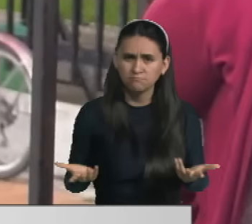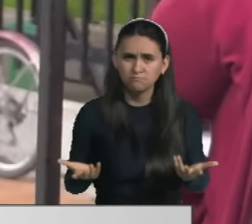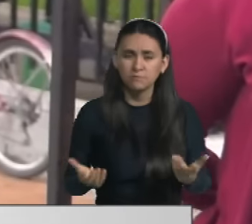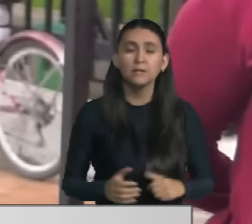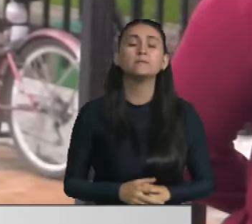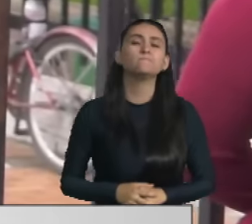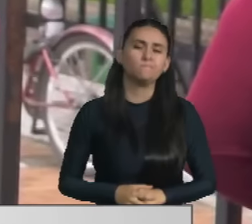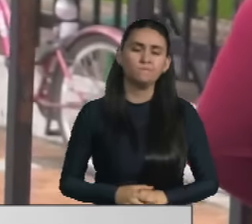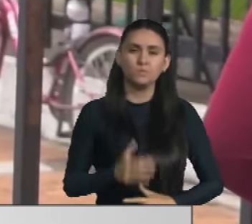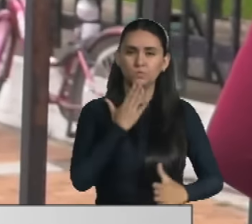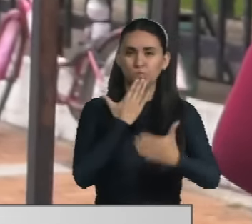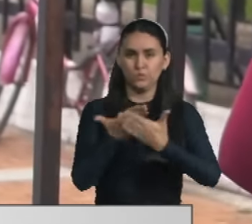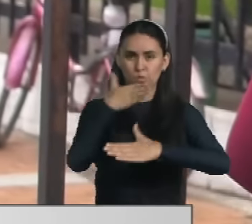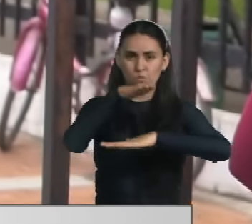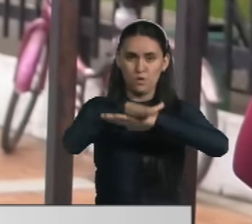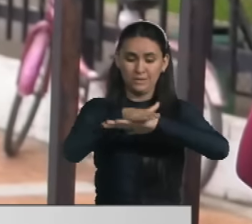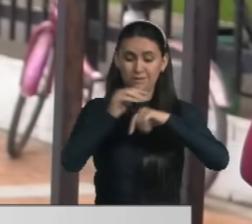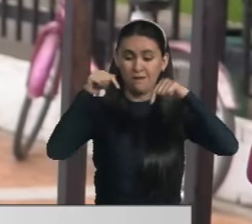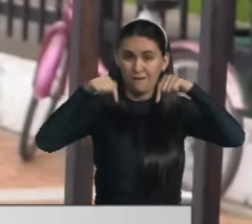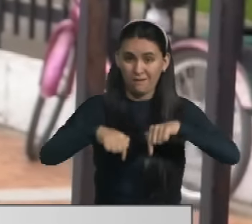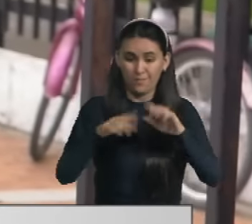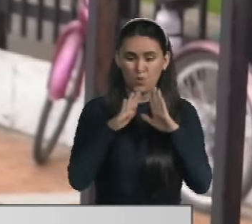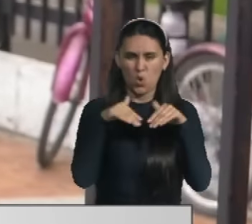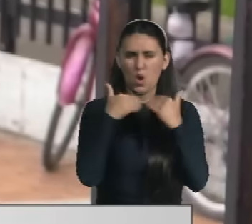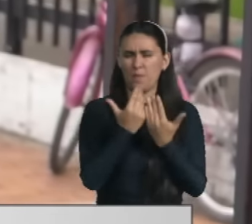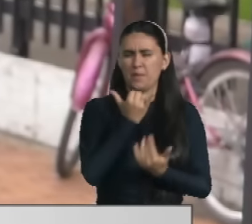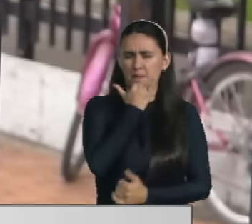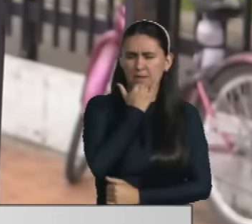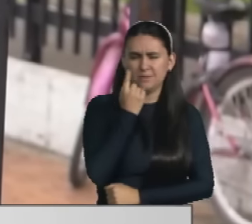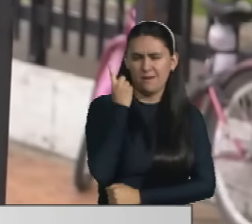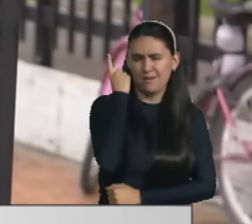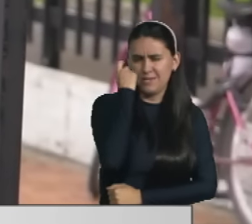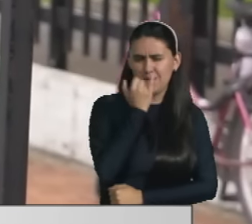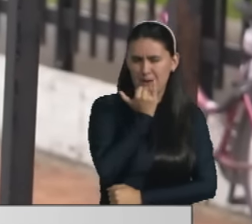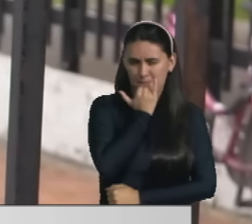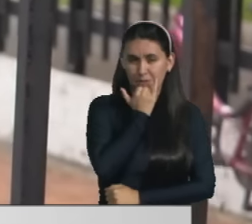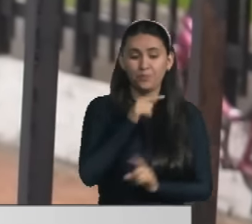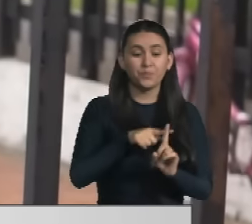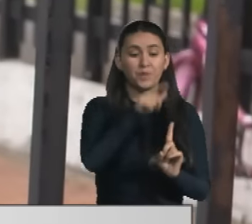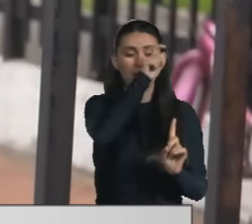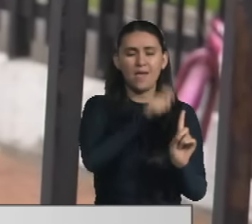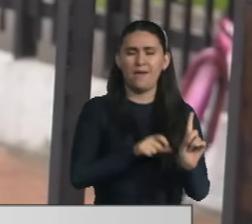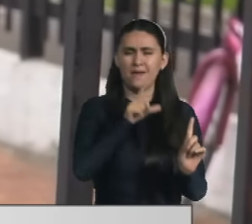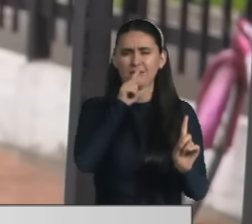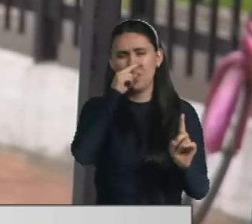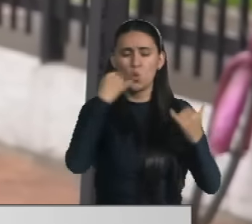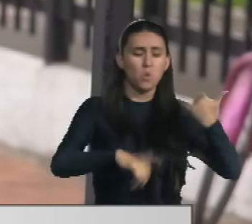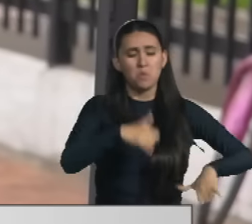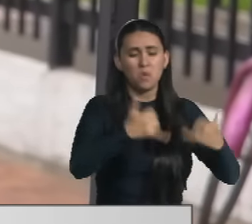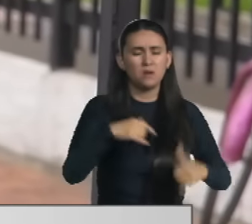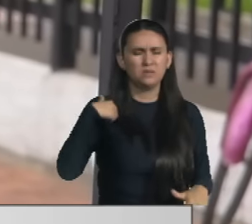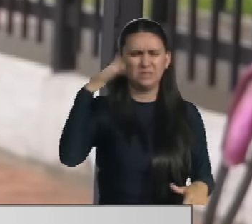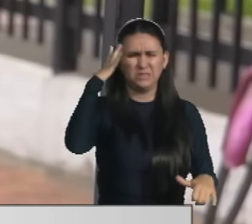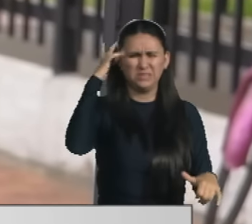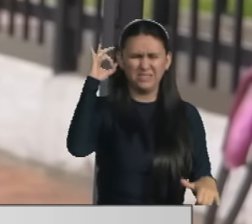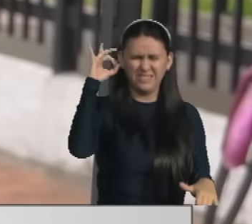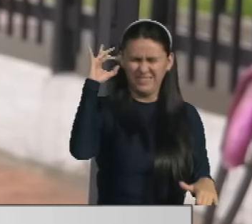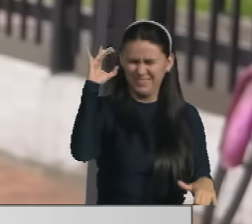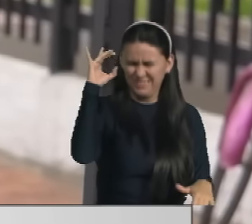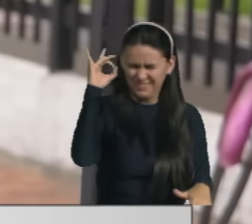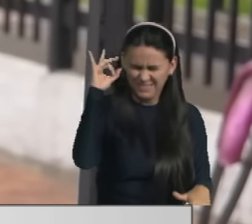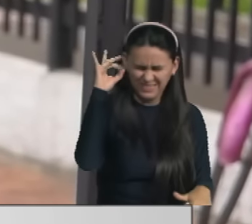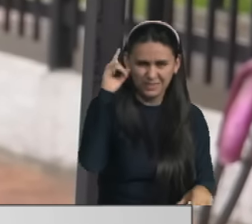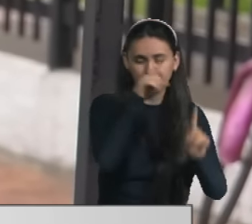Bueno, buenas tardes. Bueno, aquí en la institución que pasó ayer estuvo un niño que presentó un fuerte dolor de cabeza. El niño fue llevado